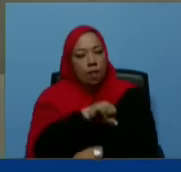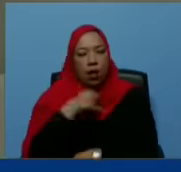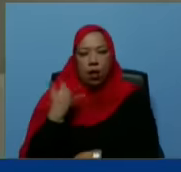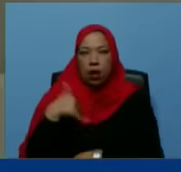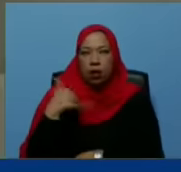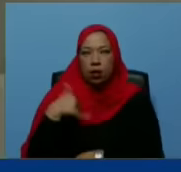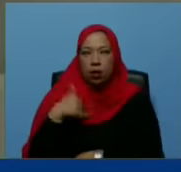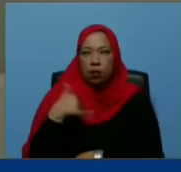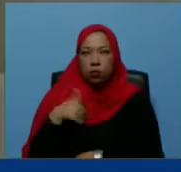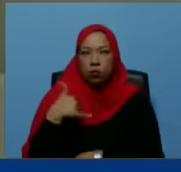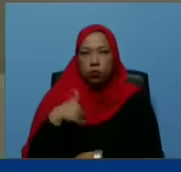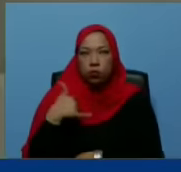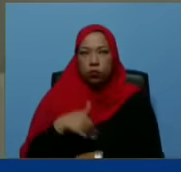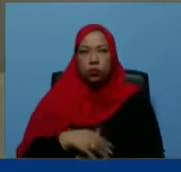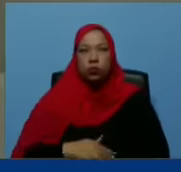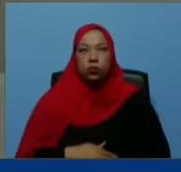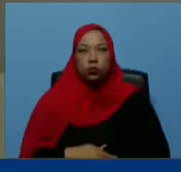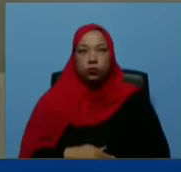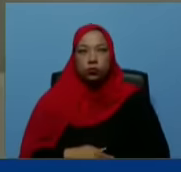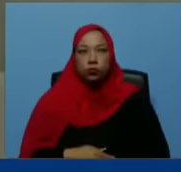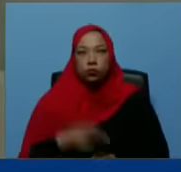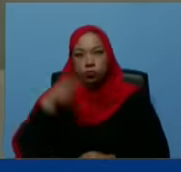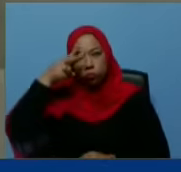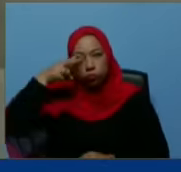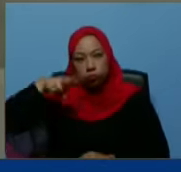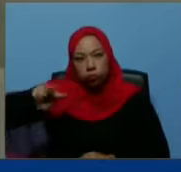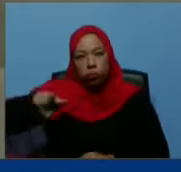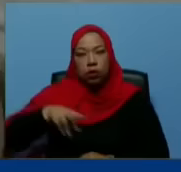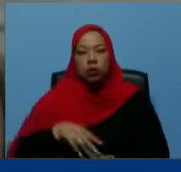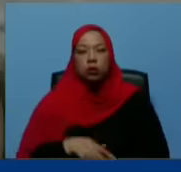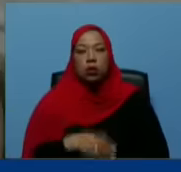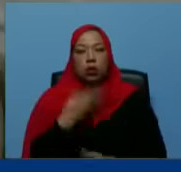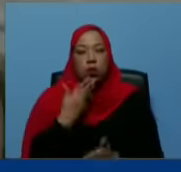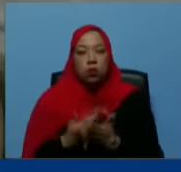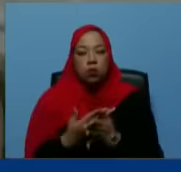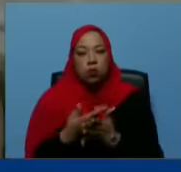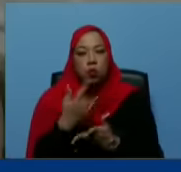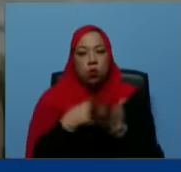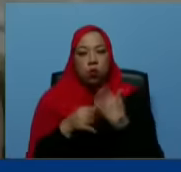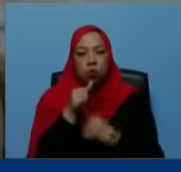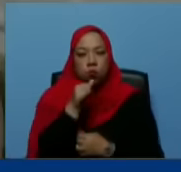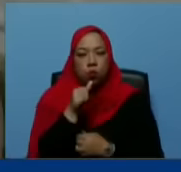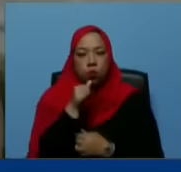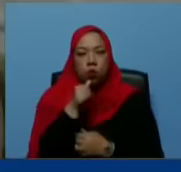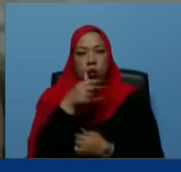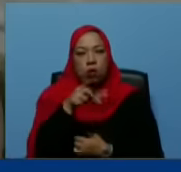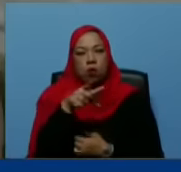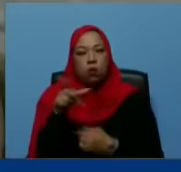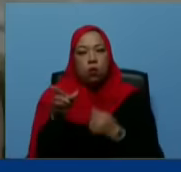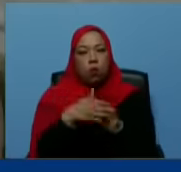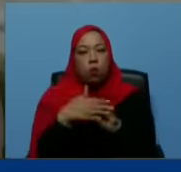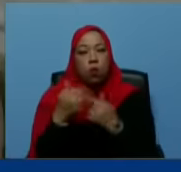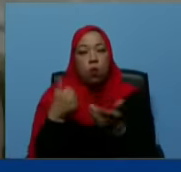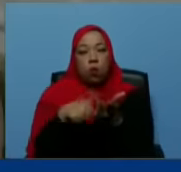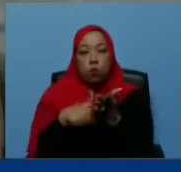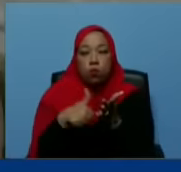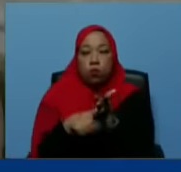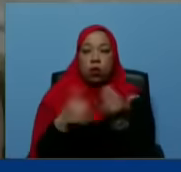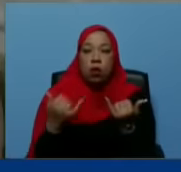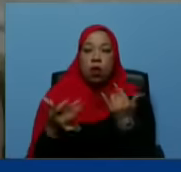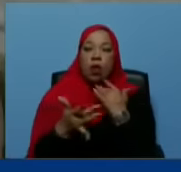Argentina y México. Granjas de bots que tienen su huella, la